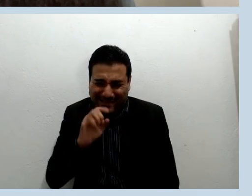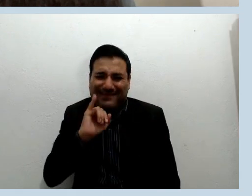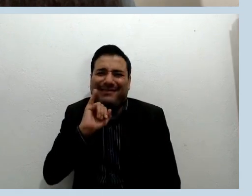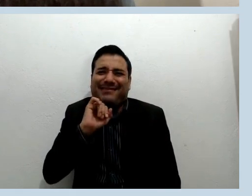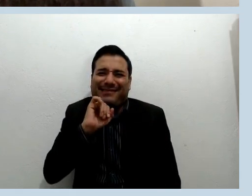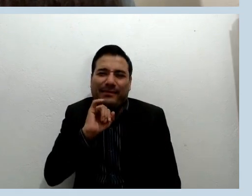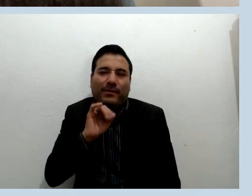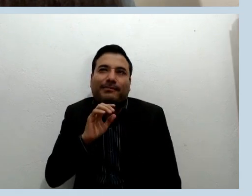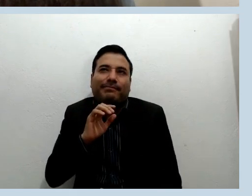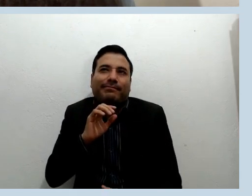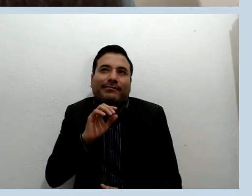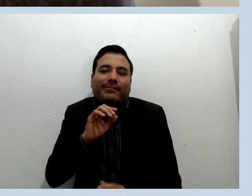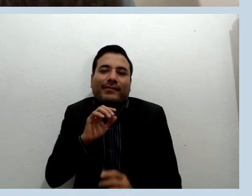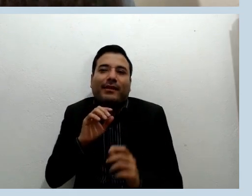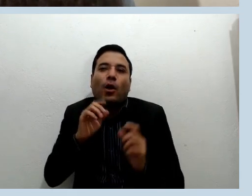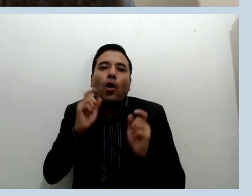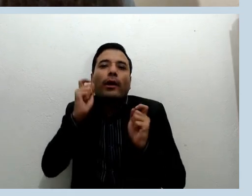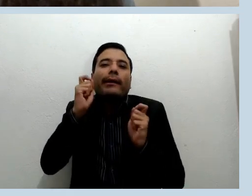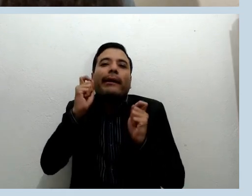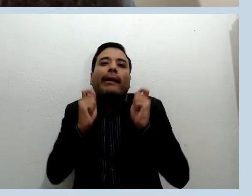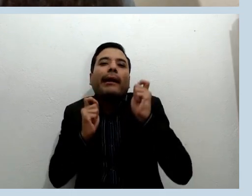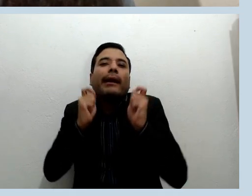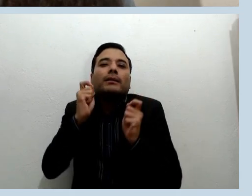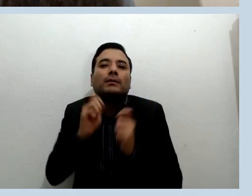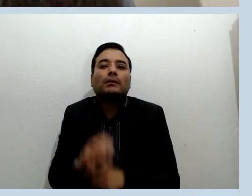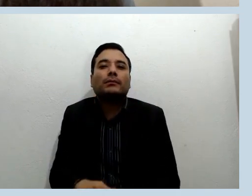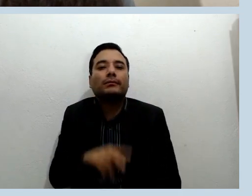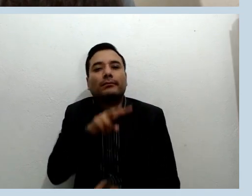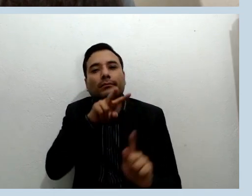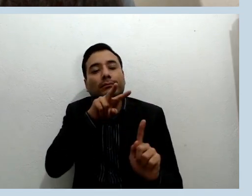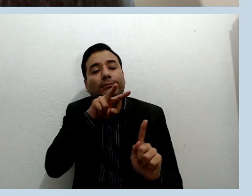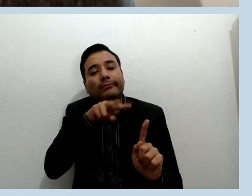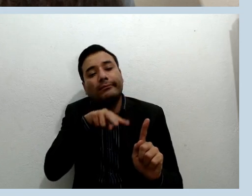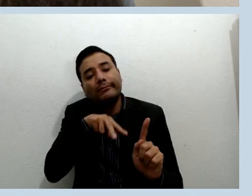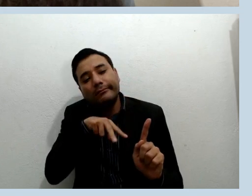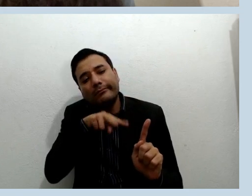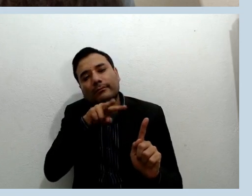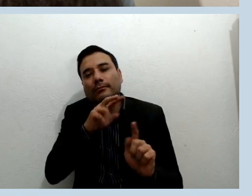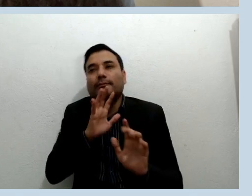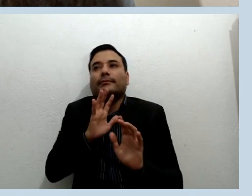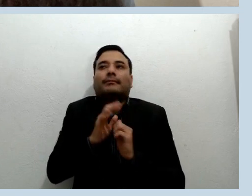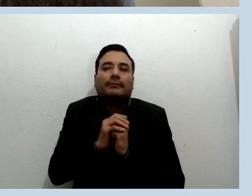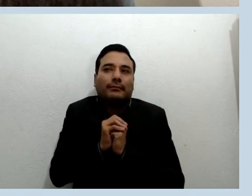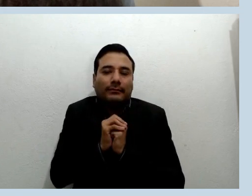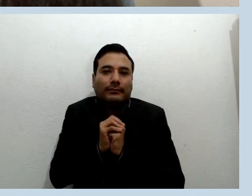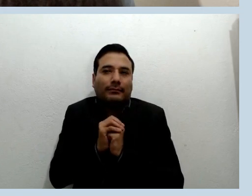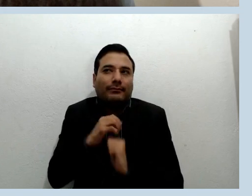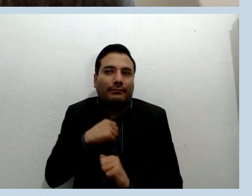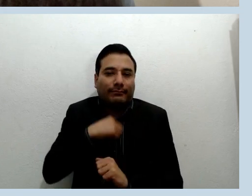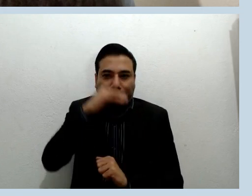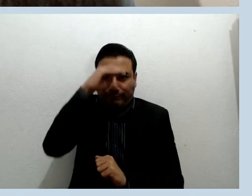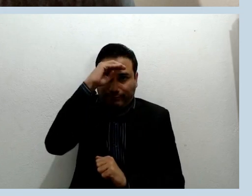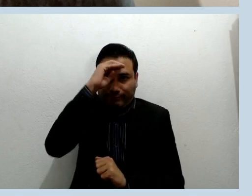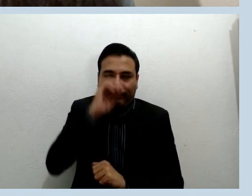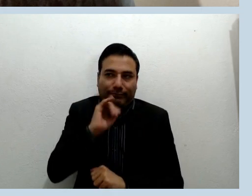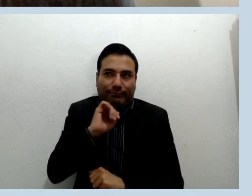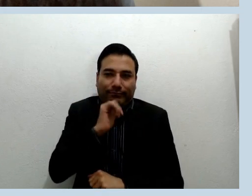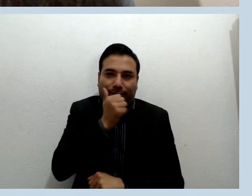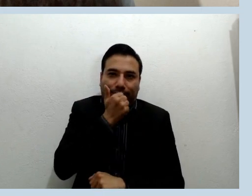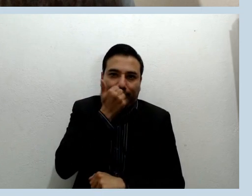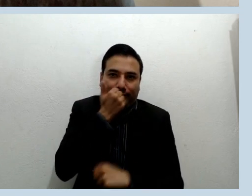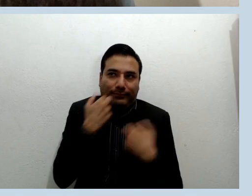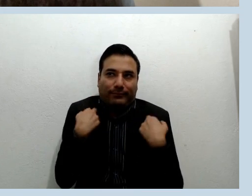hay dinámicas aprendidas que nos llevan hacia a a ese lugar a imaginarnos barreras eh